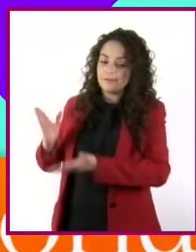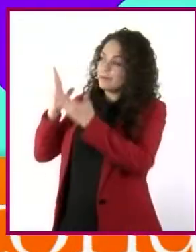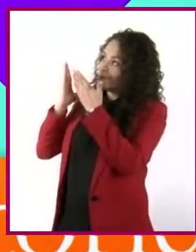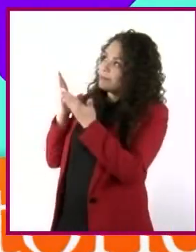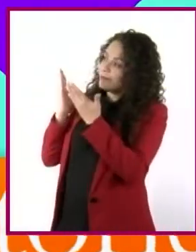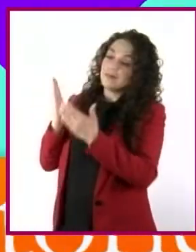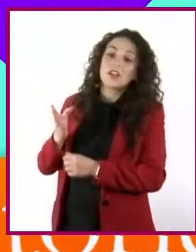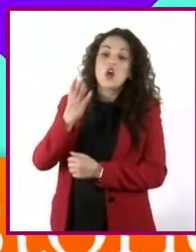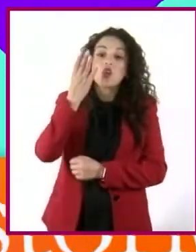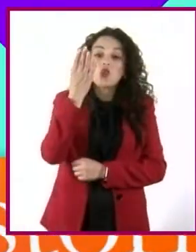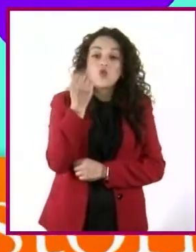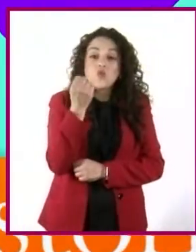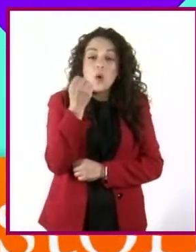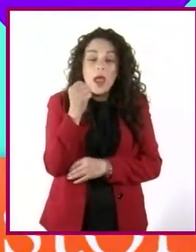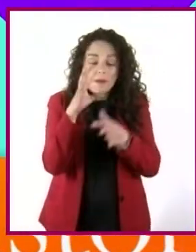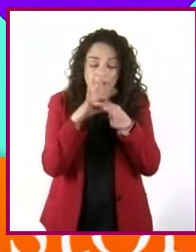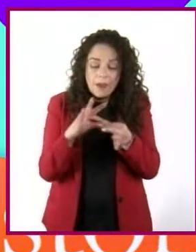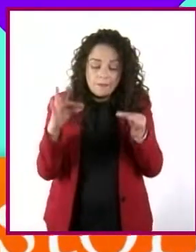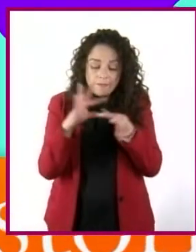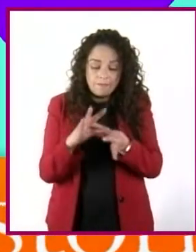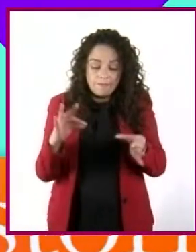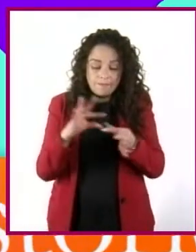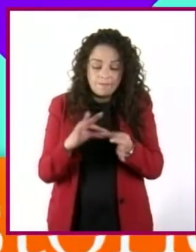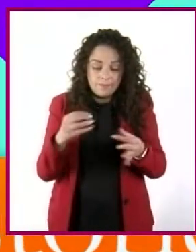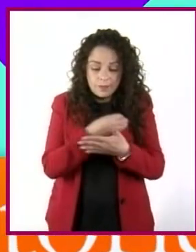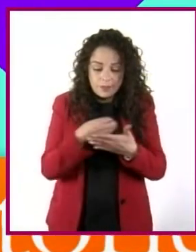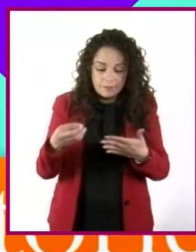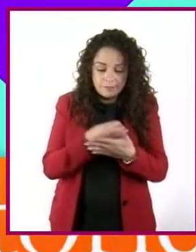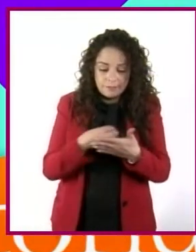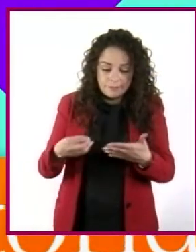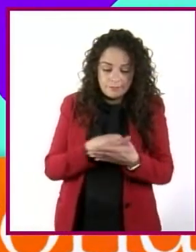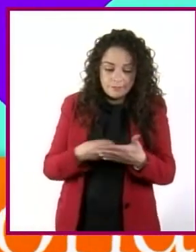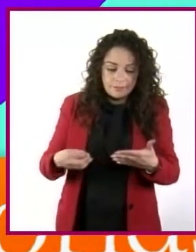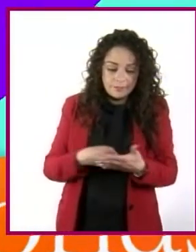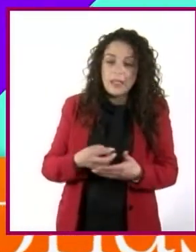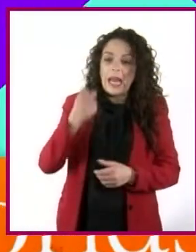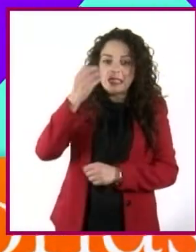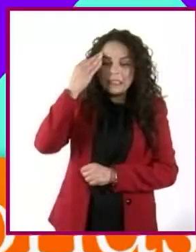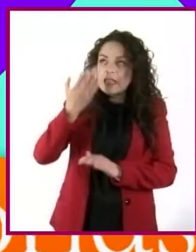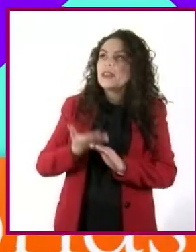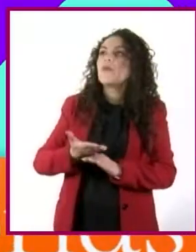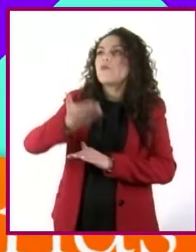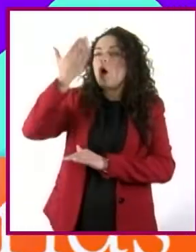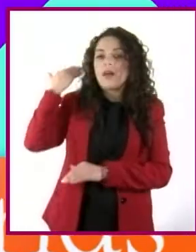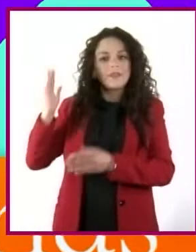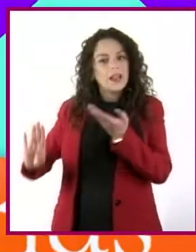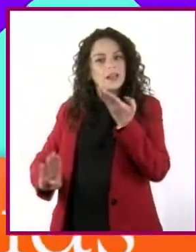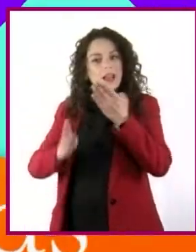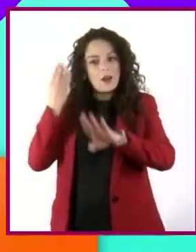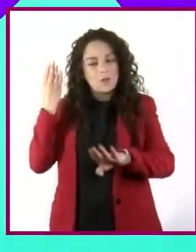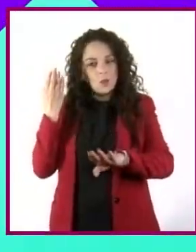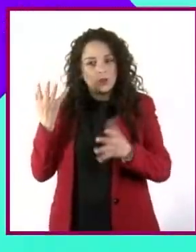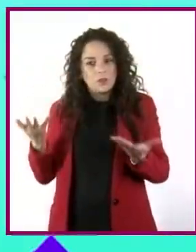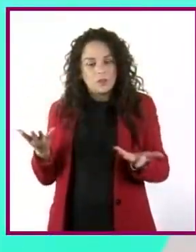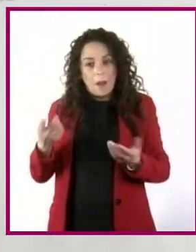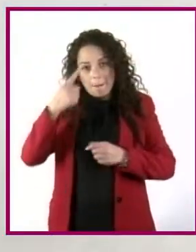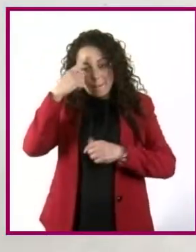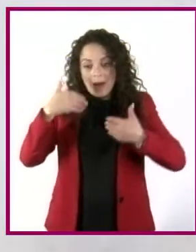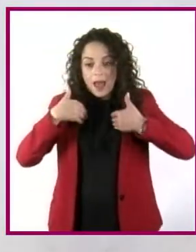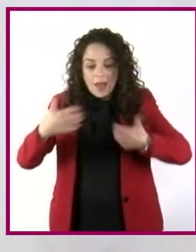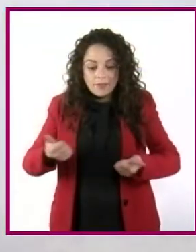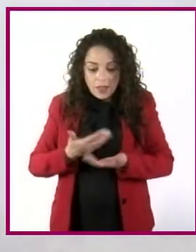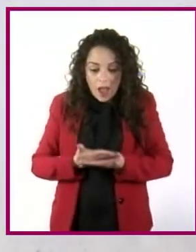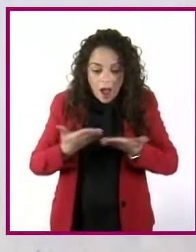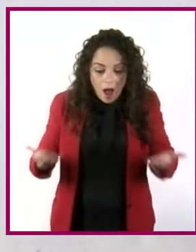9 narraciones que intentan explicar el mundo de entonces desde la luz del pasado para entender el presente